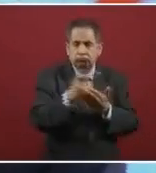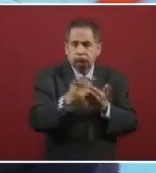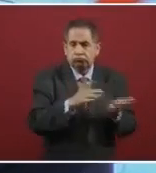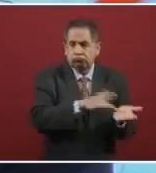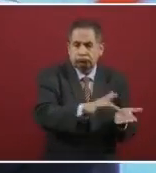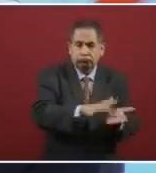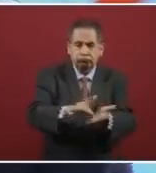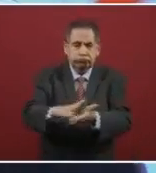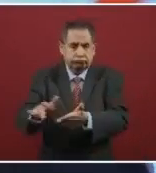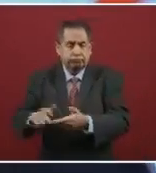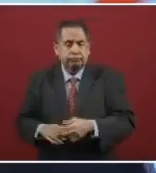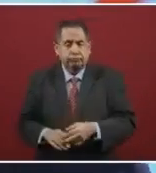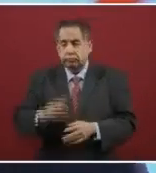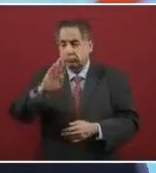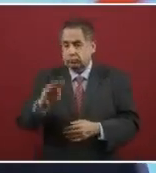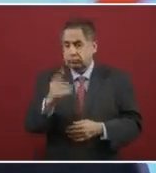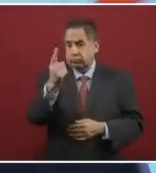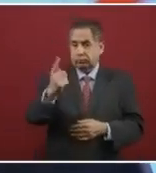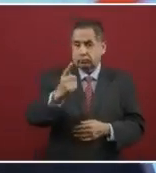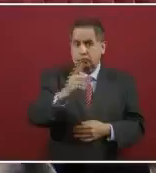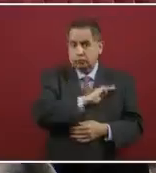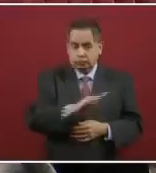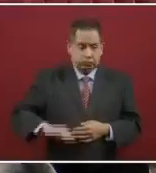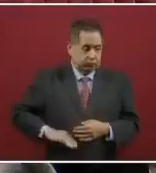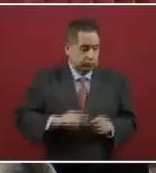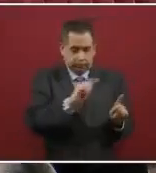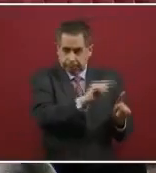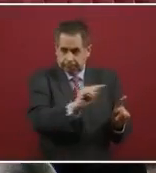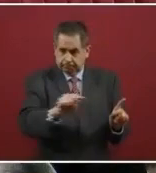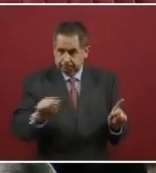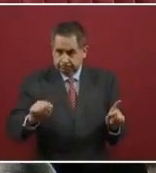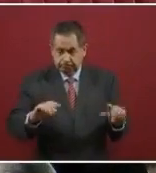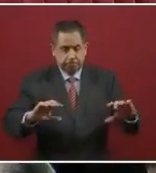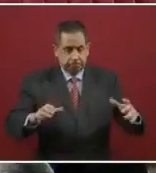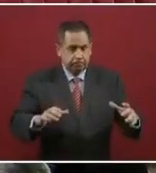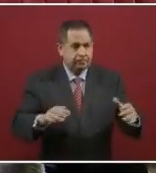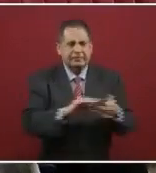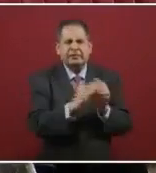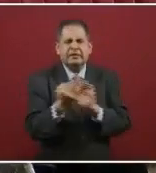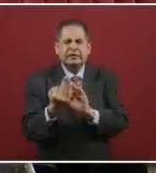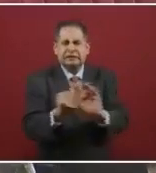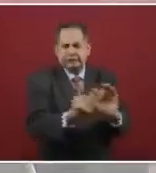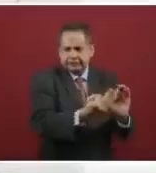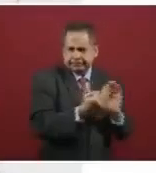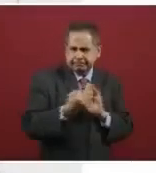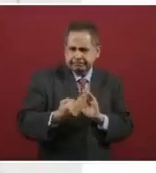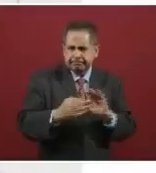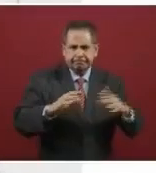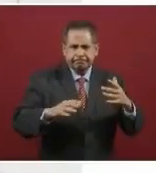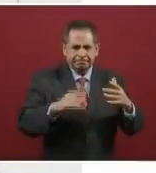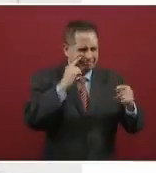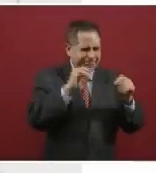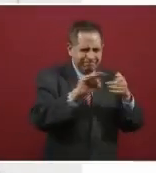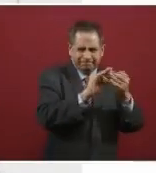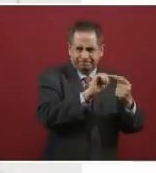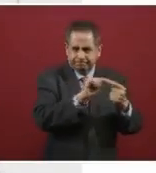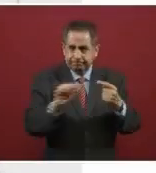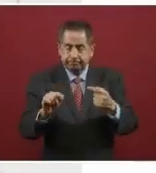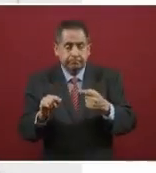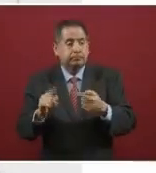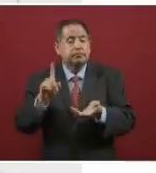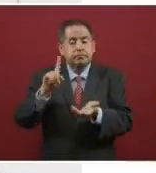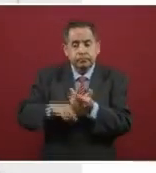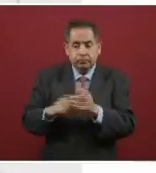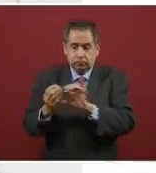Esos municipios, esos 91 municipios, pues son los que son aledaños o están dentro de estos ductos